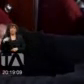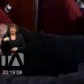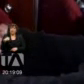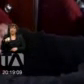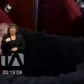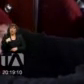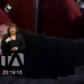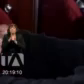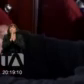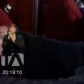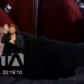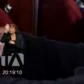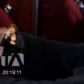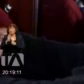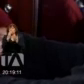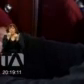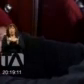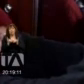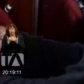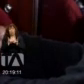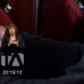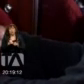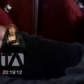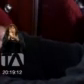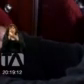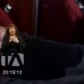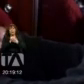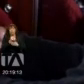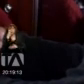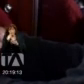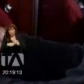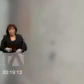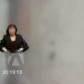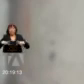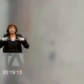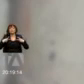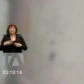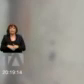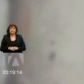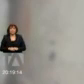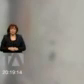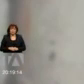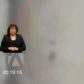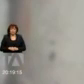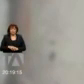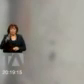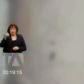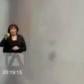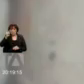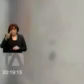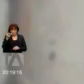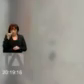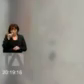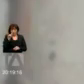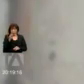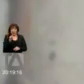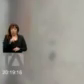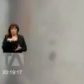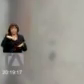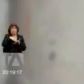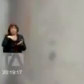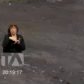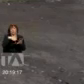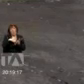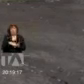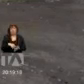a mi Diosito que esté así con vida y encontrarlos con mi hijita. Miriam, de 21 años, estudiaba contabilidad en la Universidad Nacional